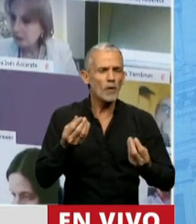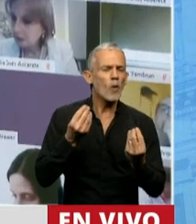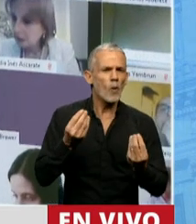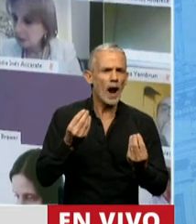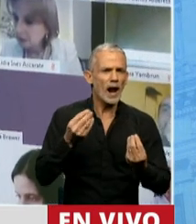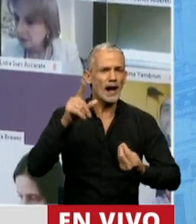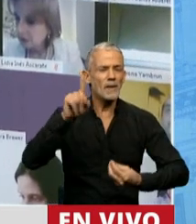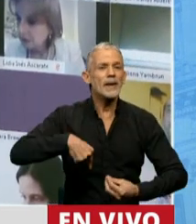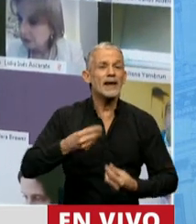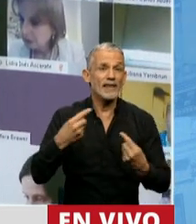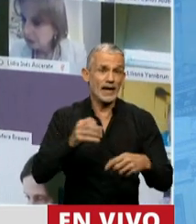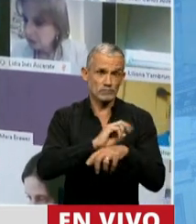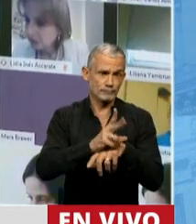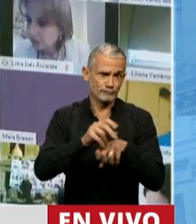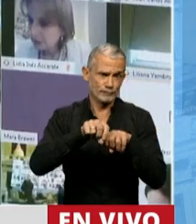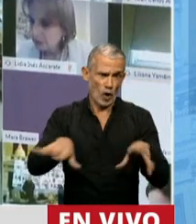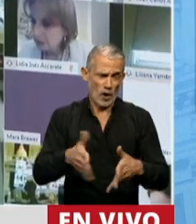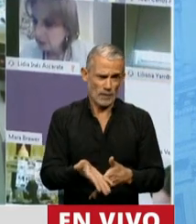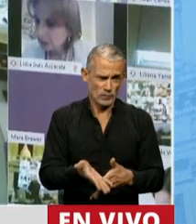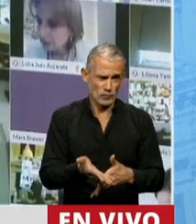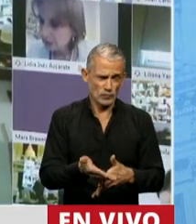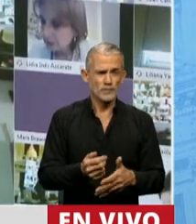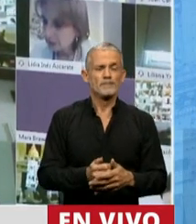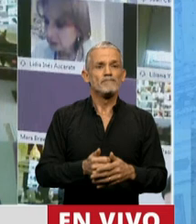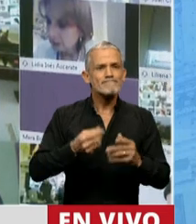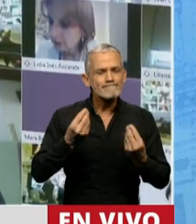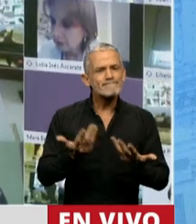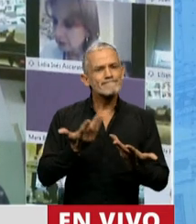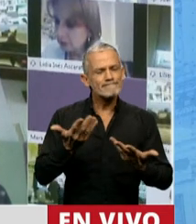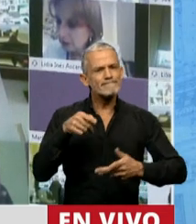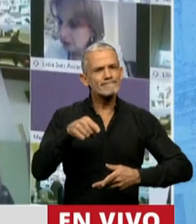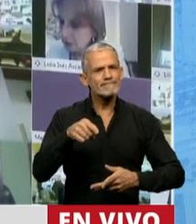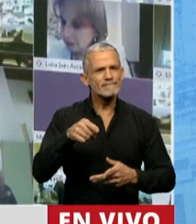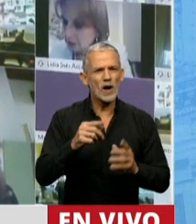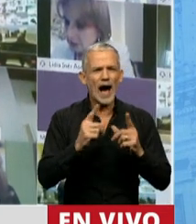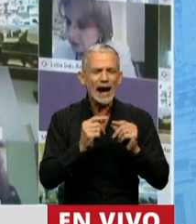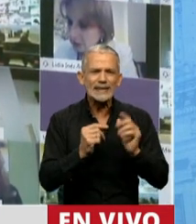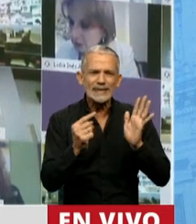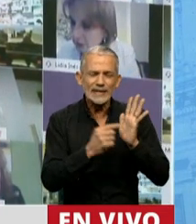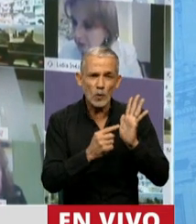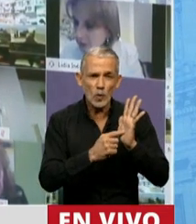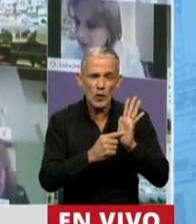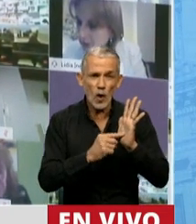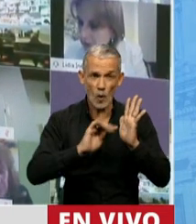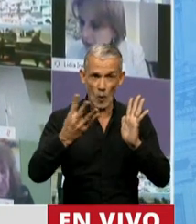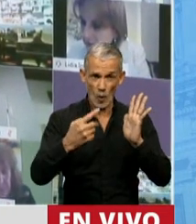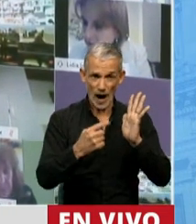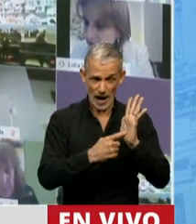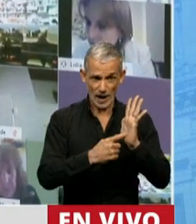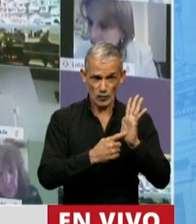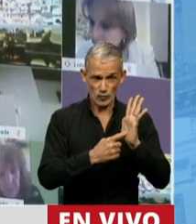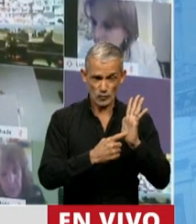generada por la pandemia este y por eso en el artículo eh cuarto